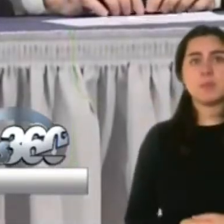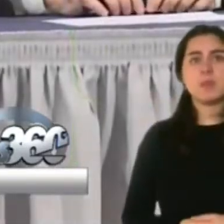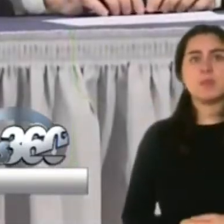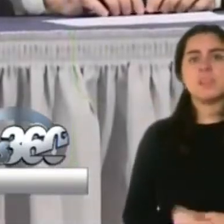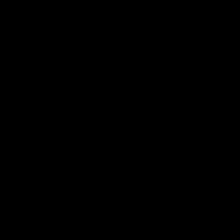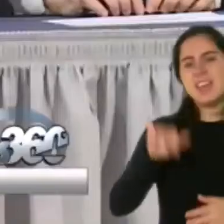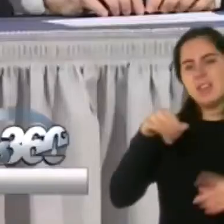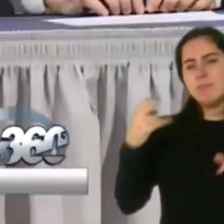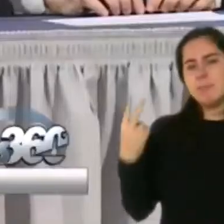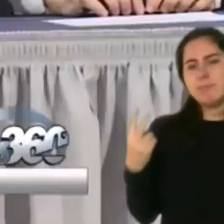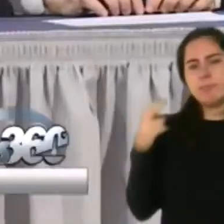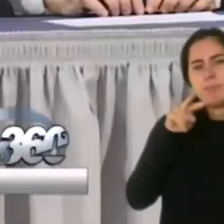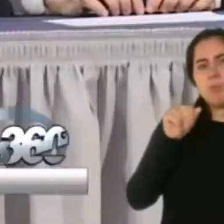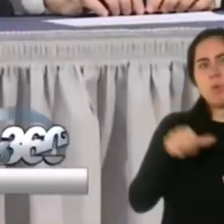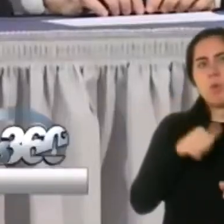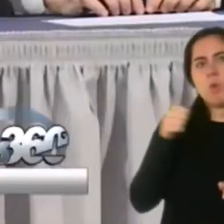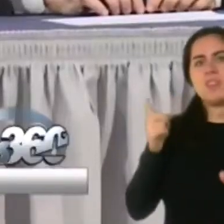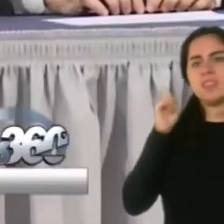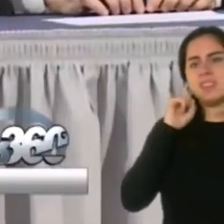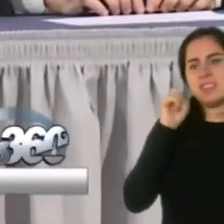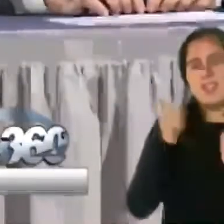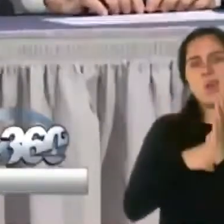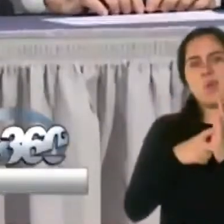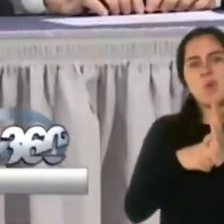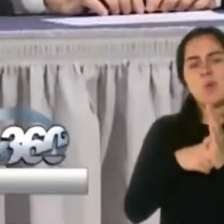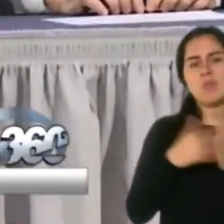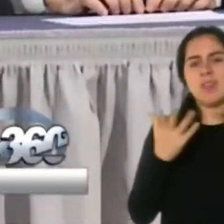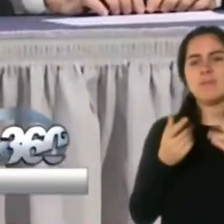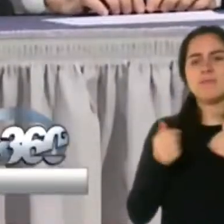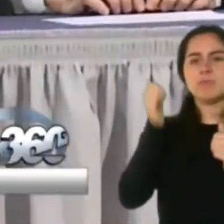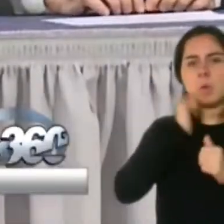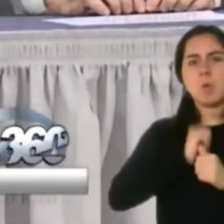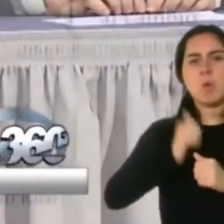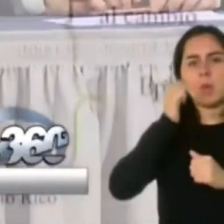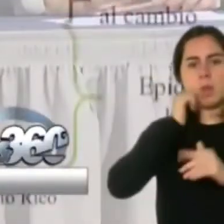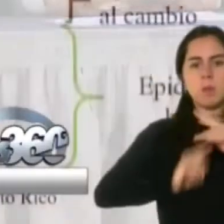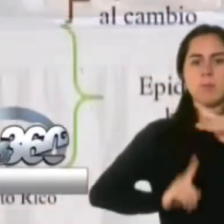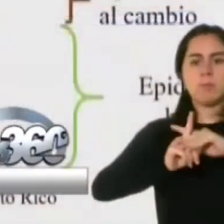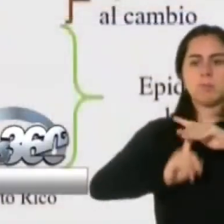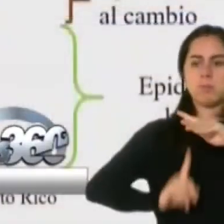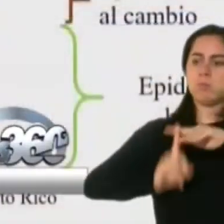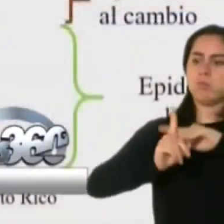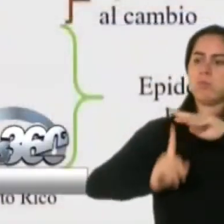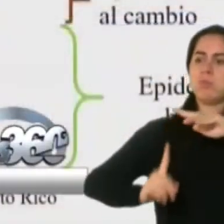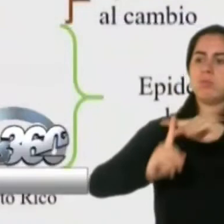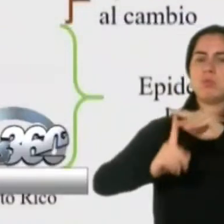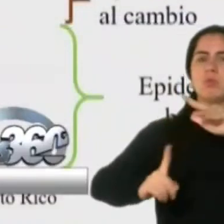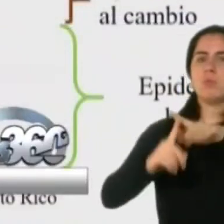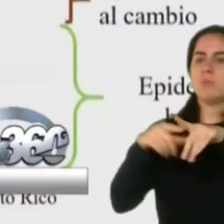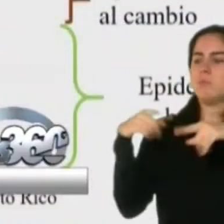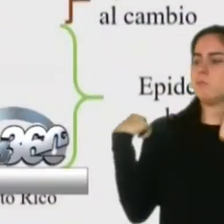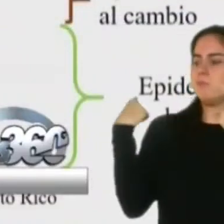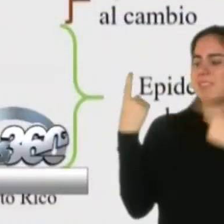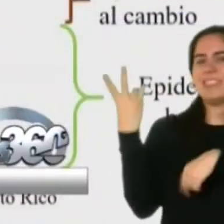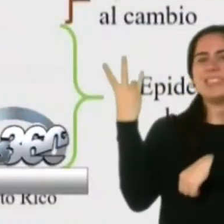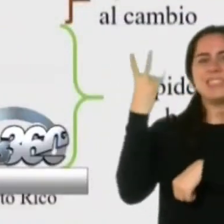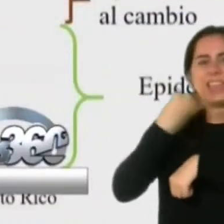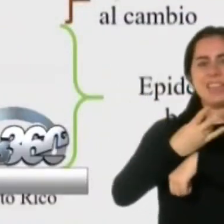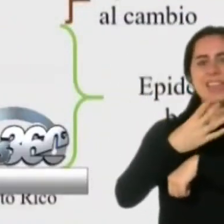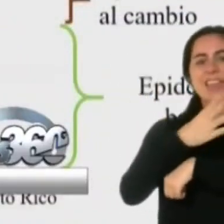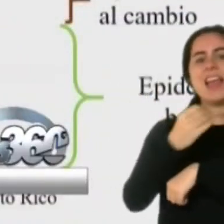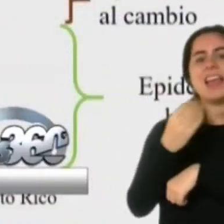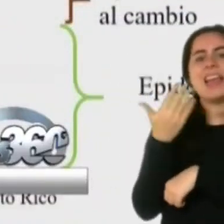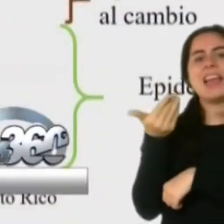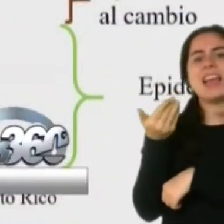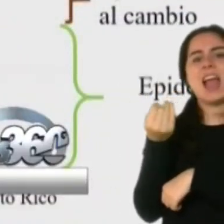de verla, ¿no? Estos son los casos diarios que están apareciendo. Es una relación entre los 7 días últimos y los casos activos de 14 días. Es